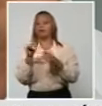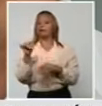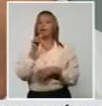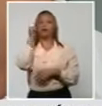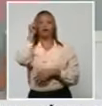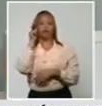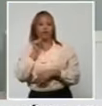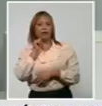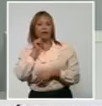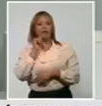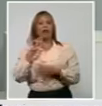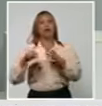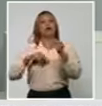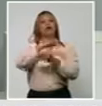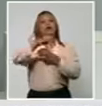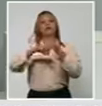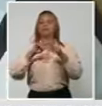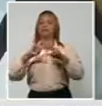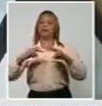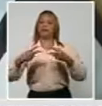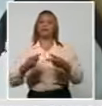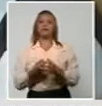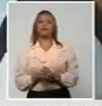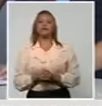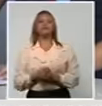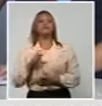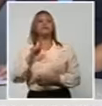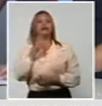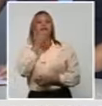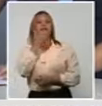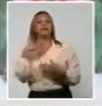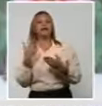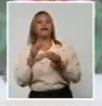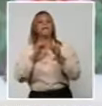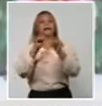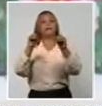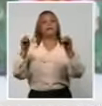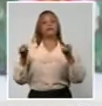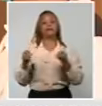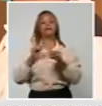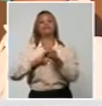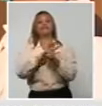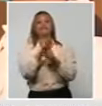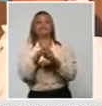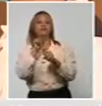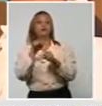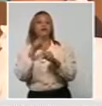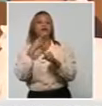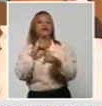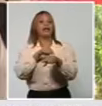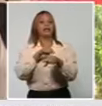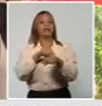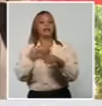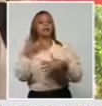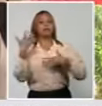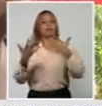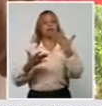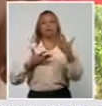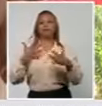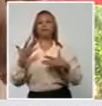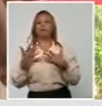la próxima rotación. Aquí también se evita la propagación de la COVID-19, al tiempo que se disfruta de los